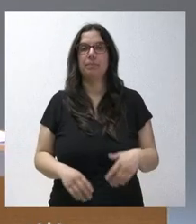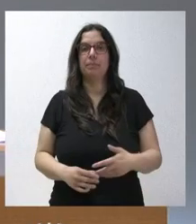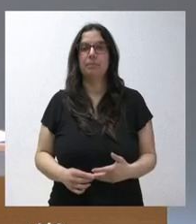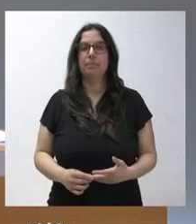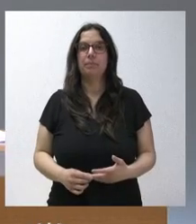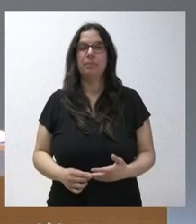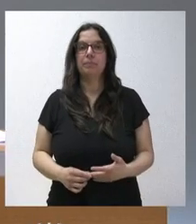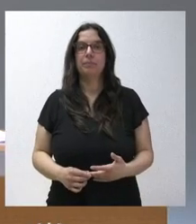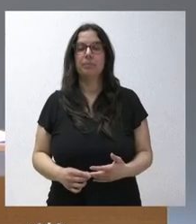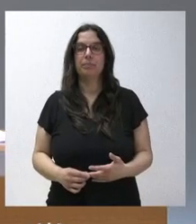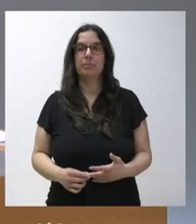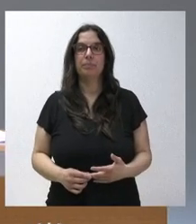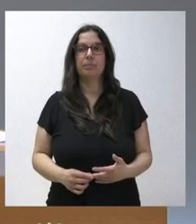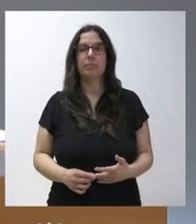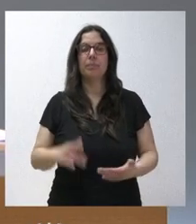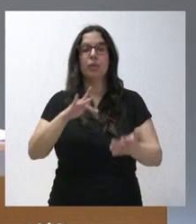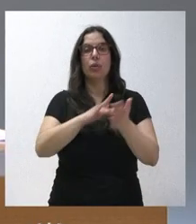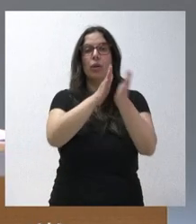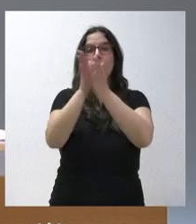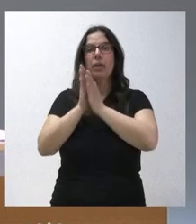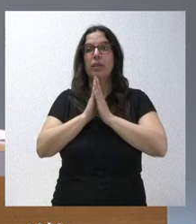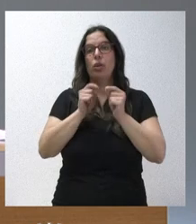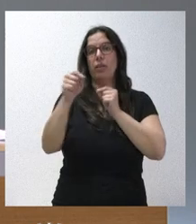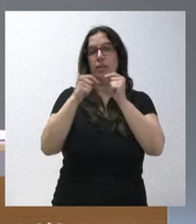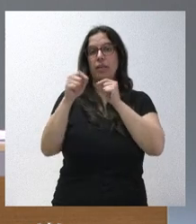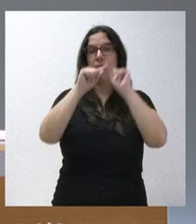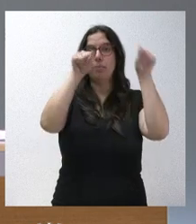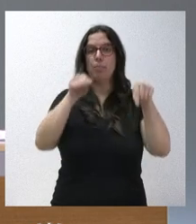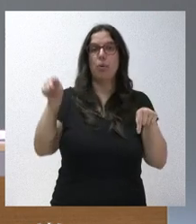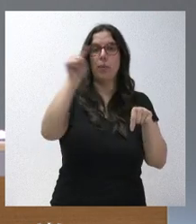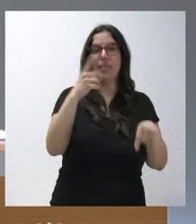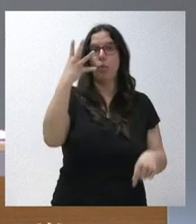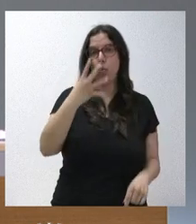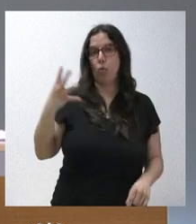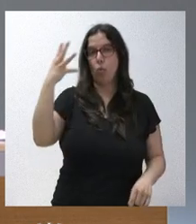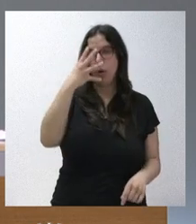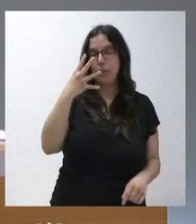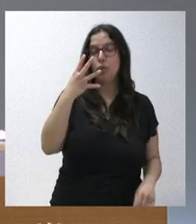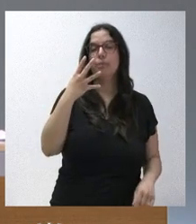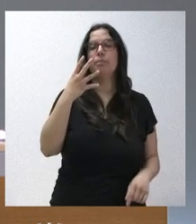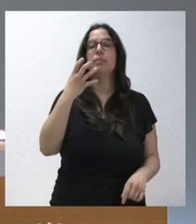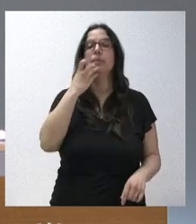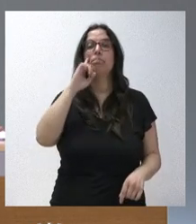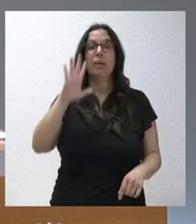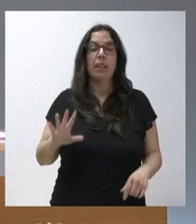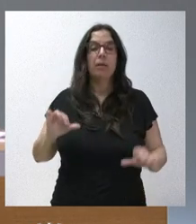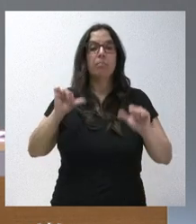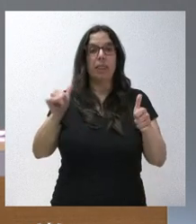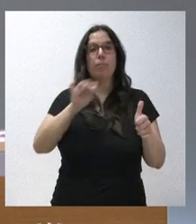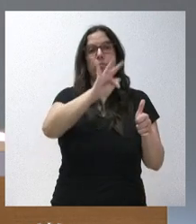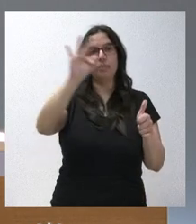1983 tenemos cuatro intervenciones de compañeros de diferentes provincias si os parece vamos a abrir ese turno